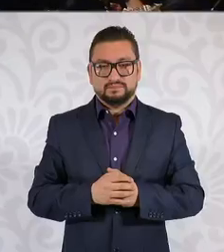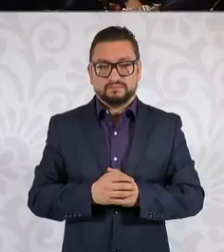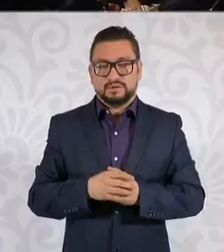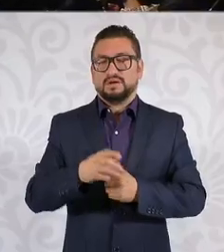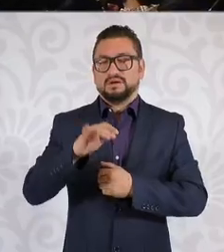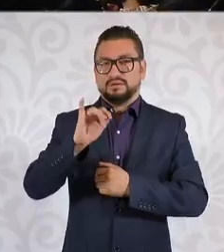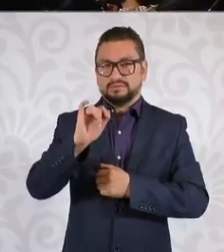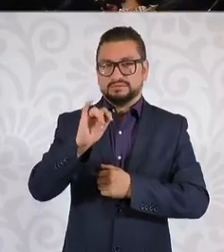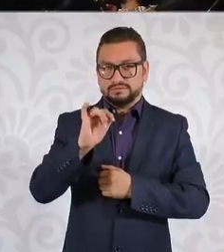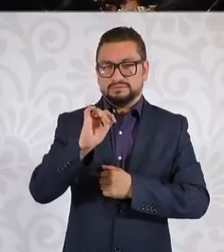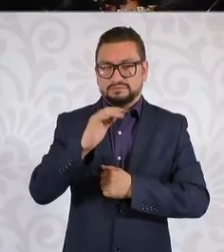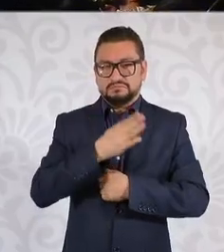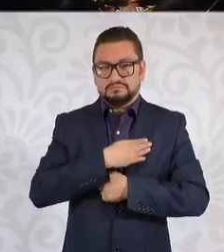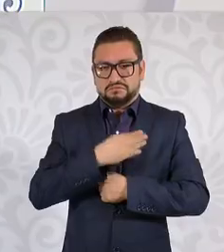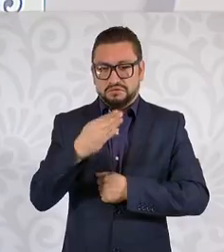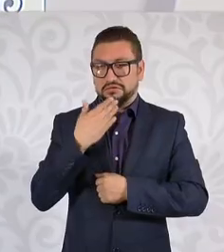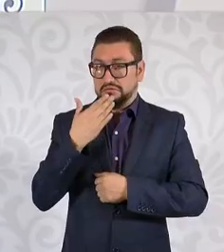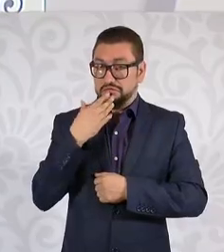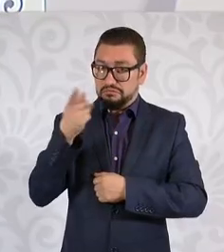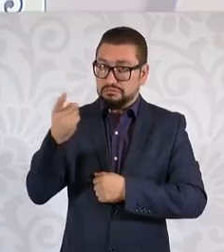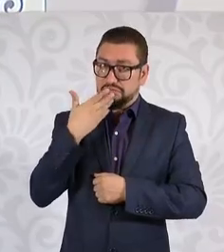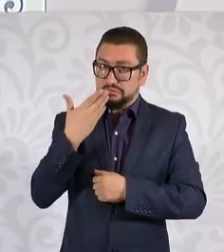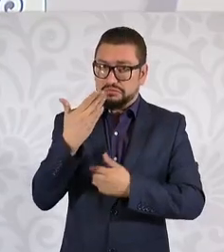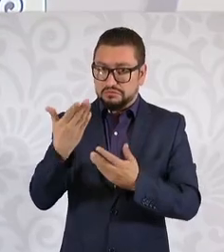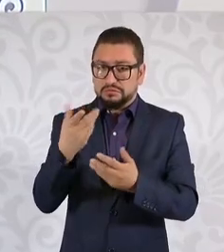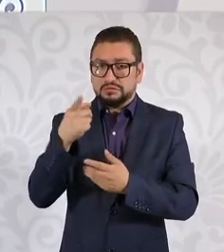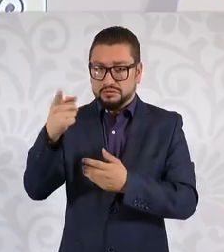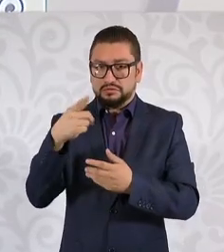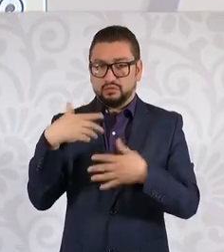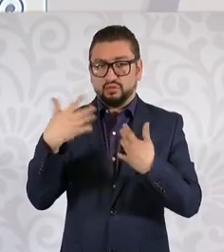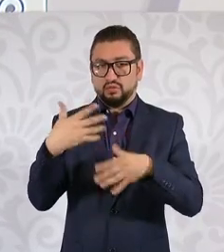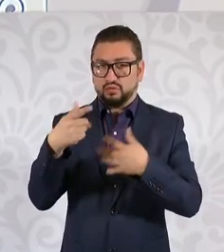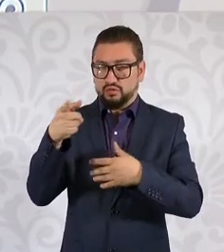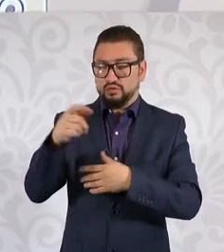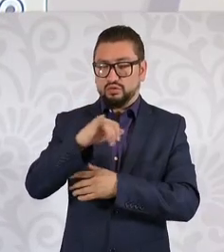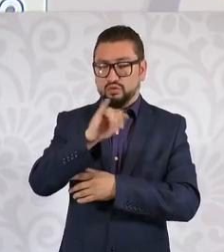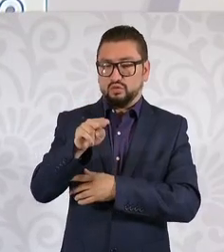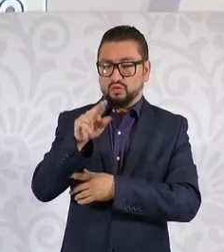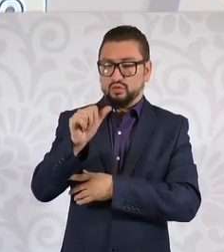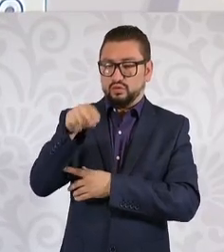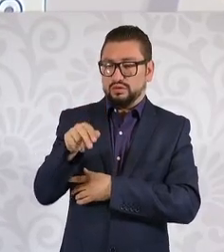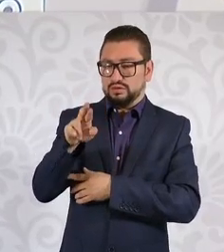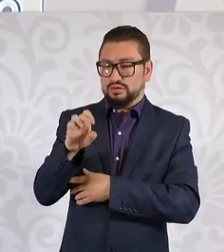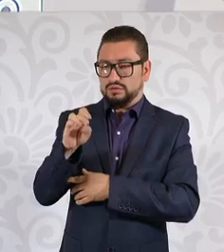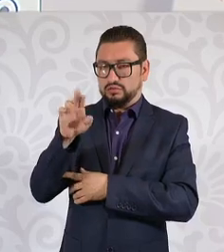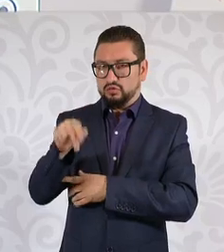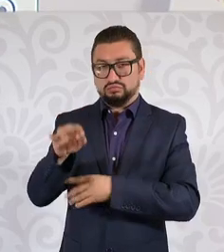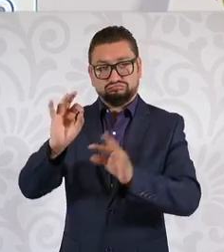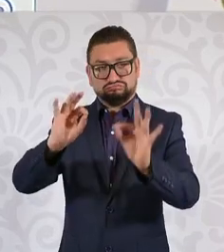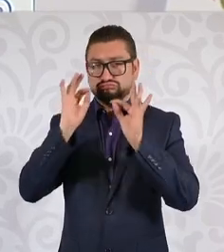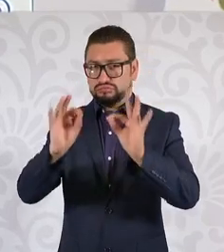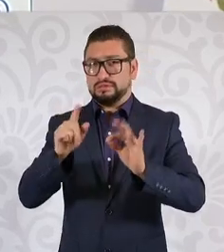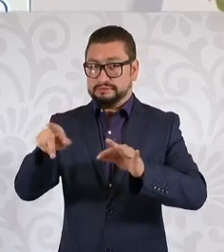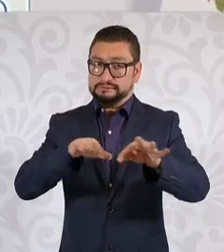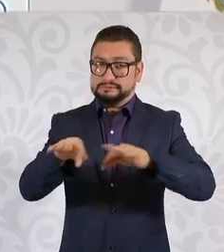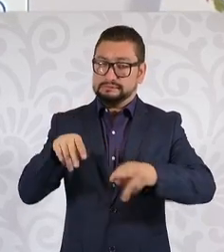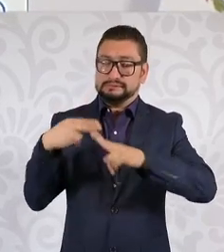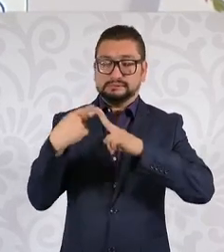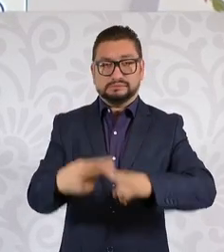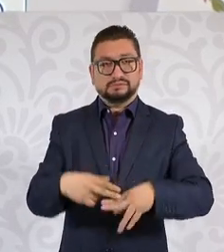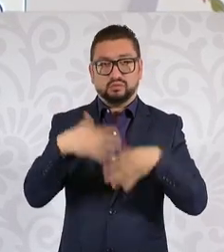Ah, sí, qué bueno, la verdad le fue muy bien, es extraordinario Juan Ramón, la verdad es un hombre con mucha